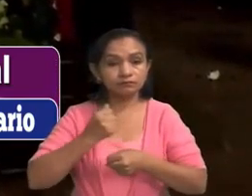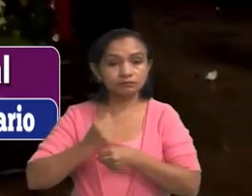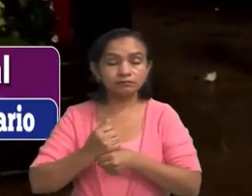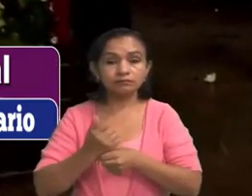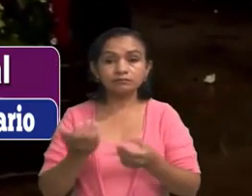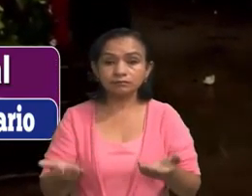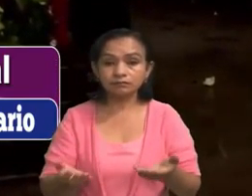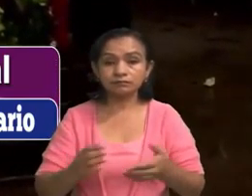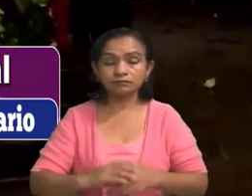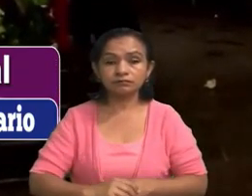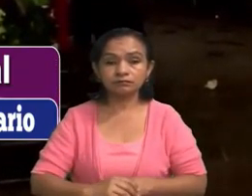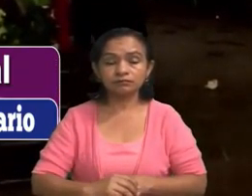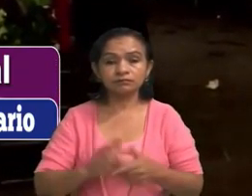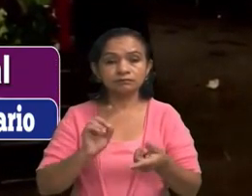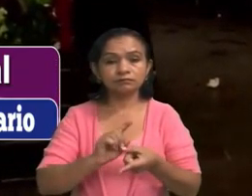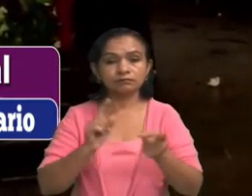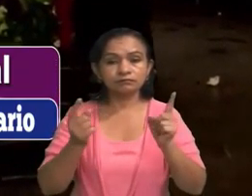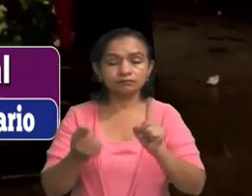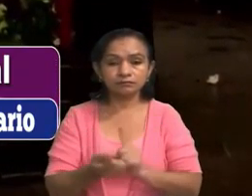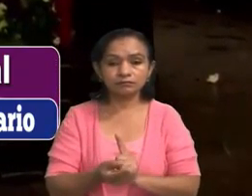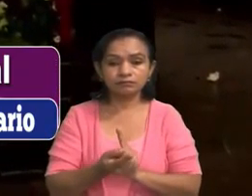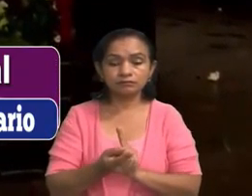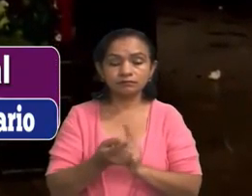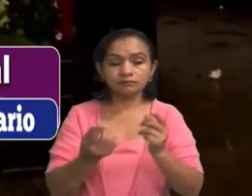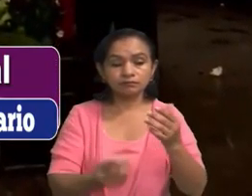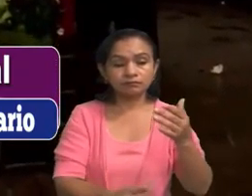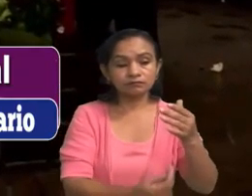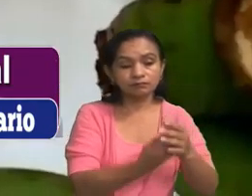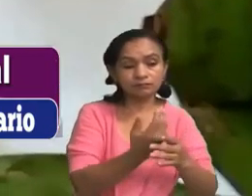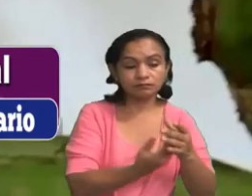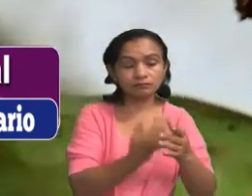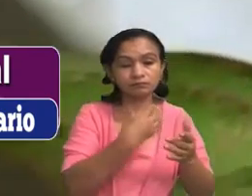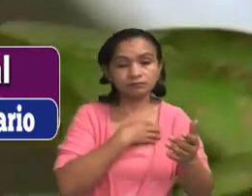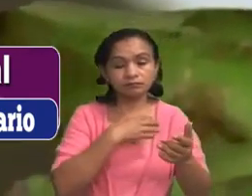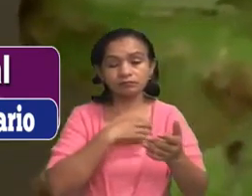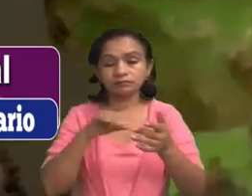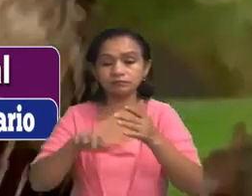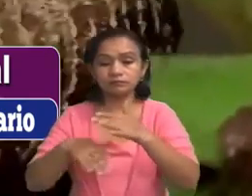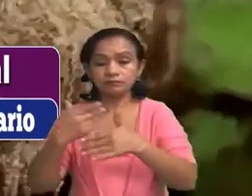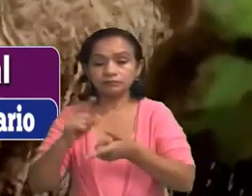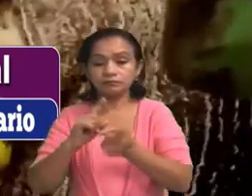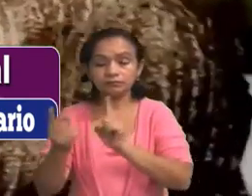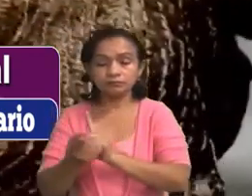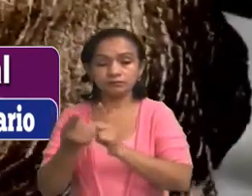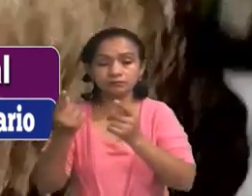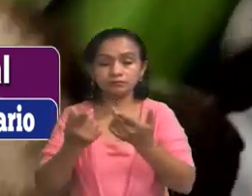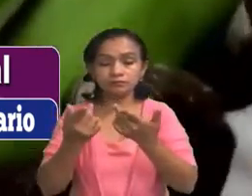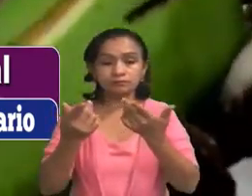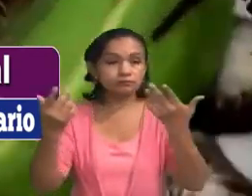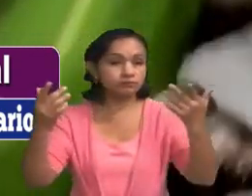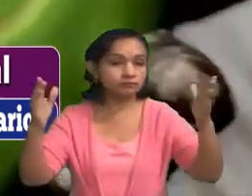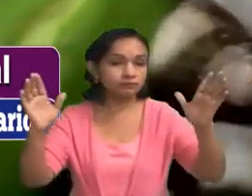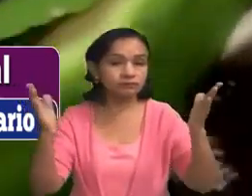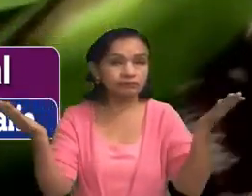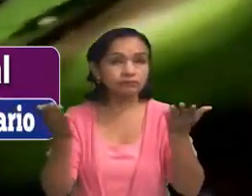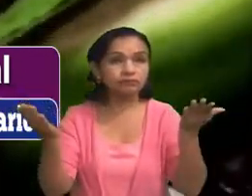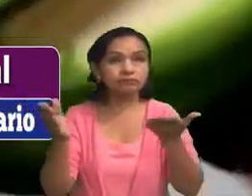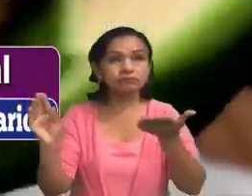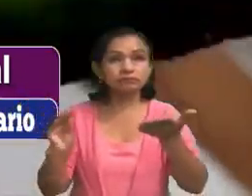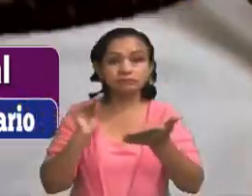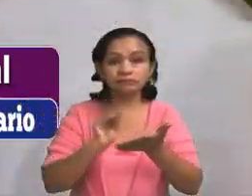incluso transitando, digamos, de una agricultura convencional a una agricultura agroecológica o